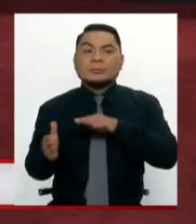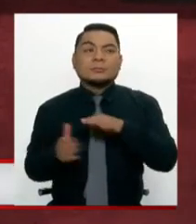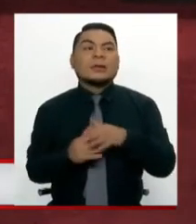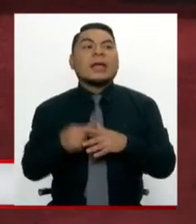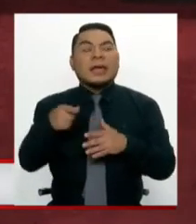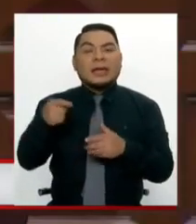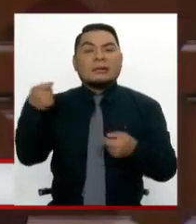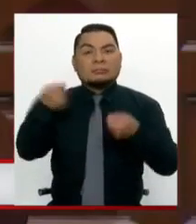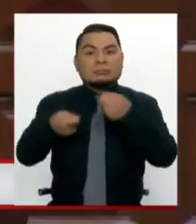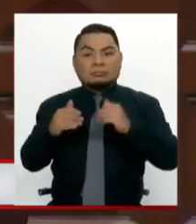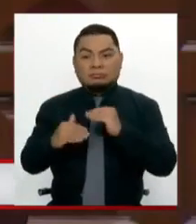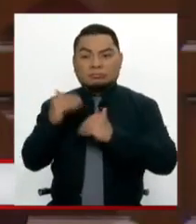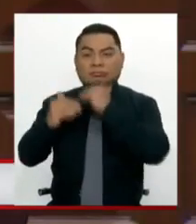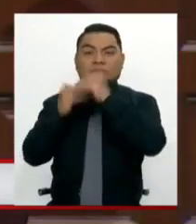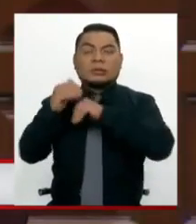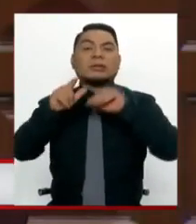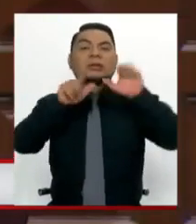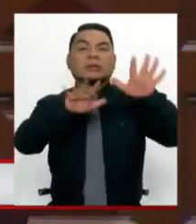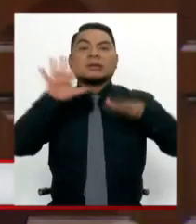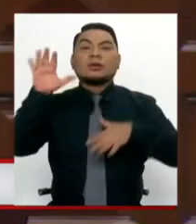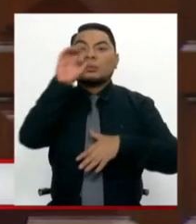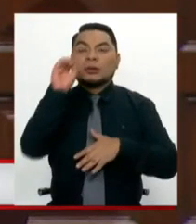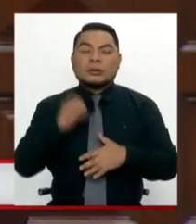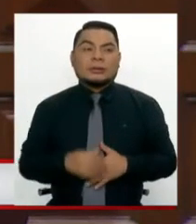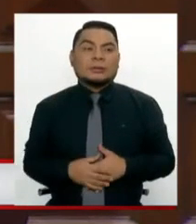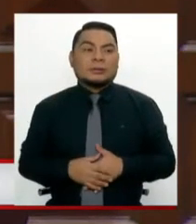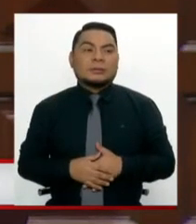Incrementando el 75%